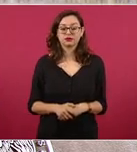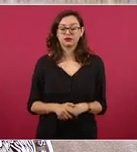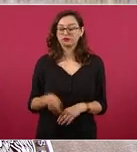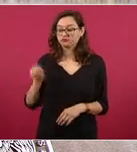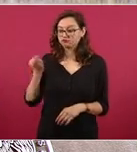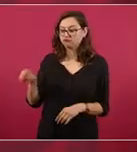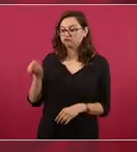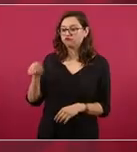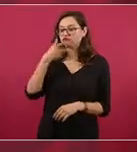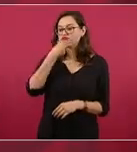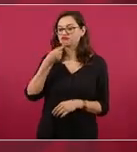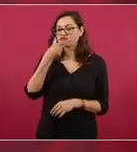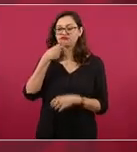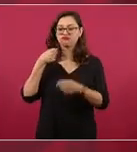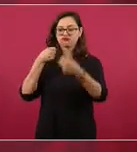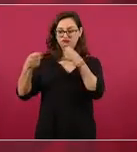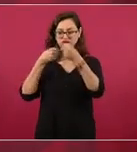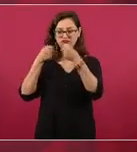valiente